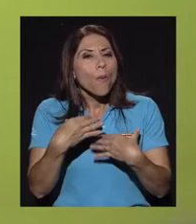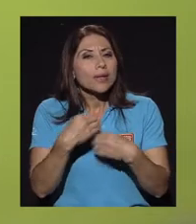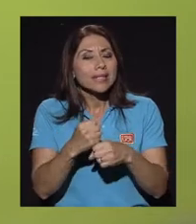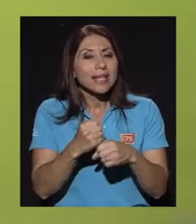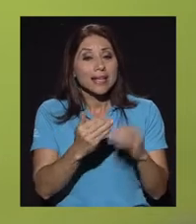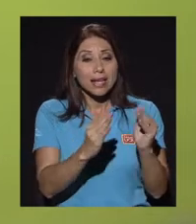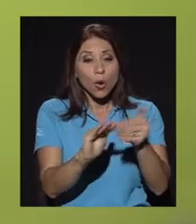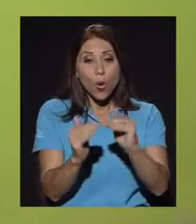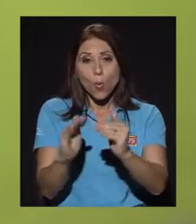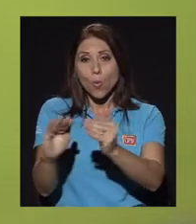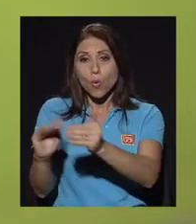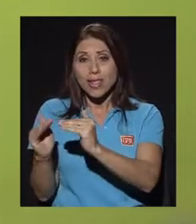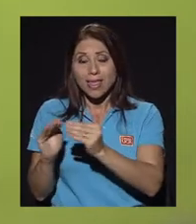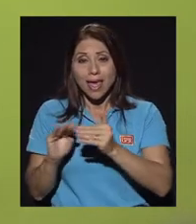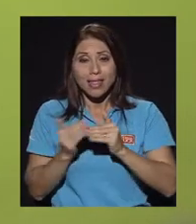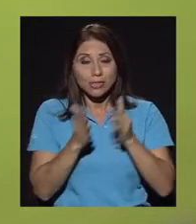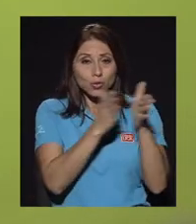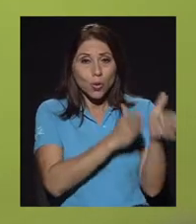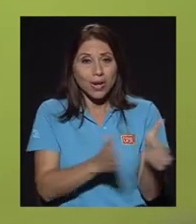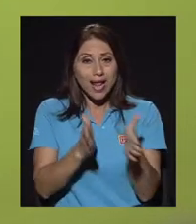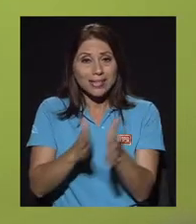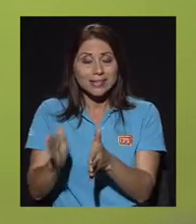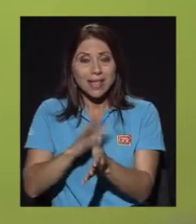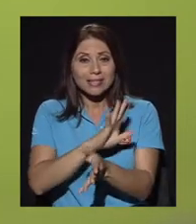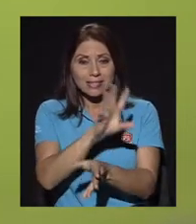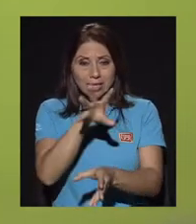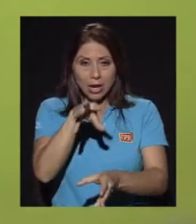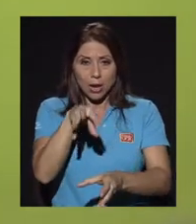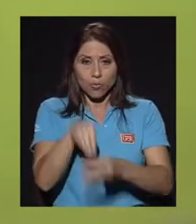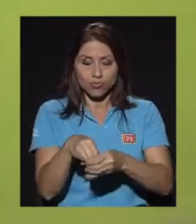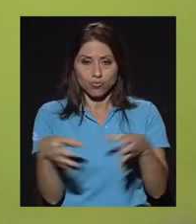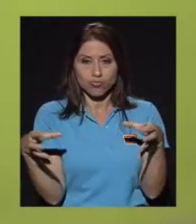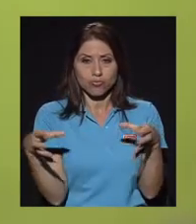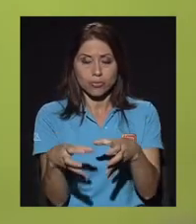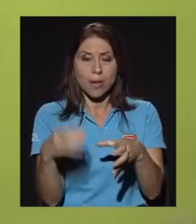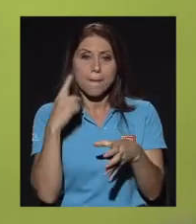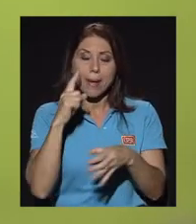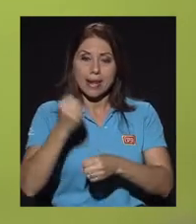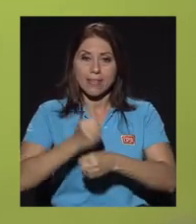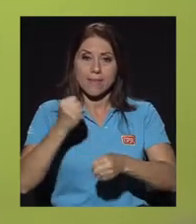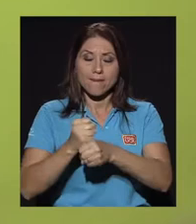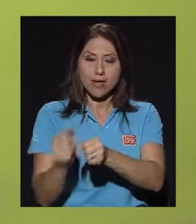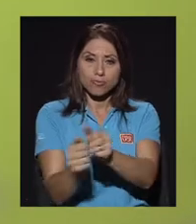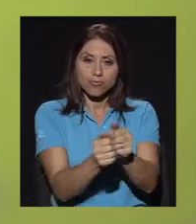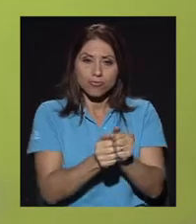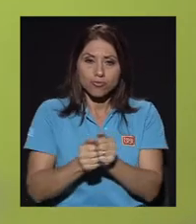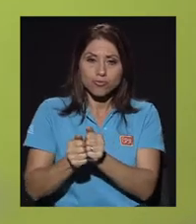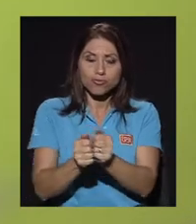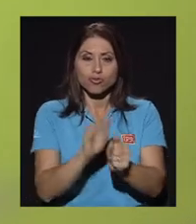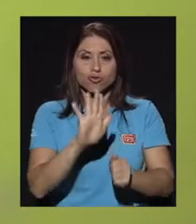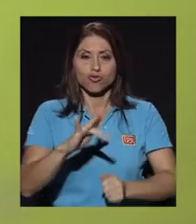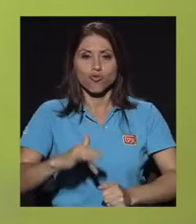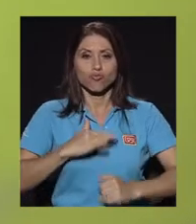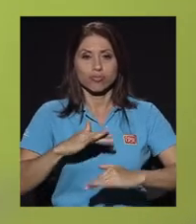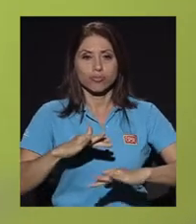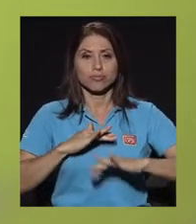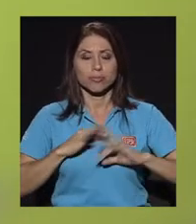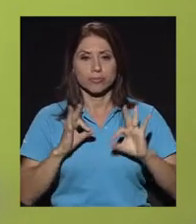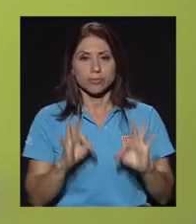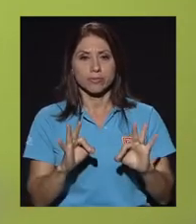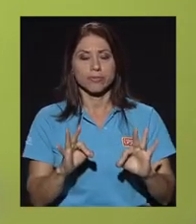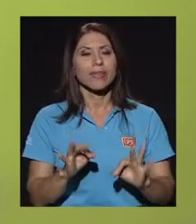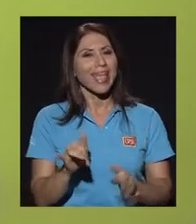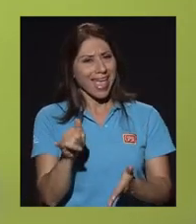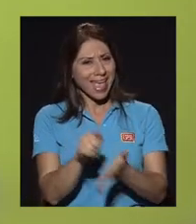las comunidades organizadas en la gestión de su bienestar. Esta ha